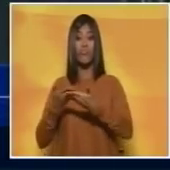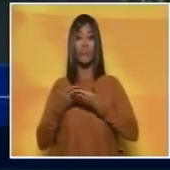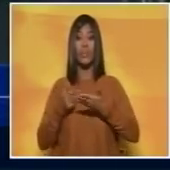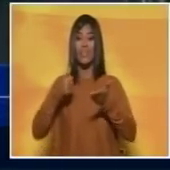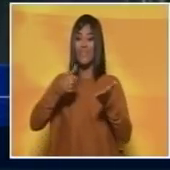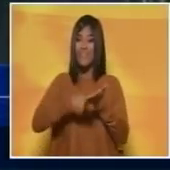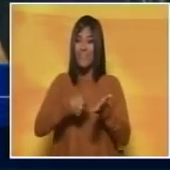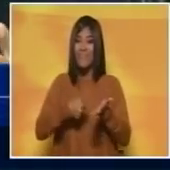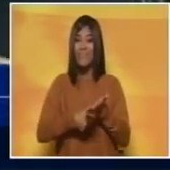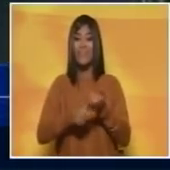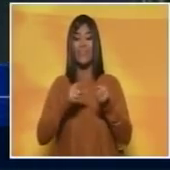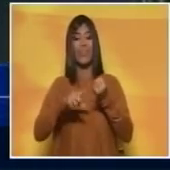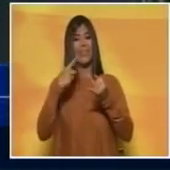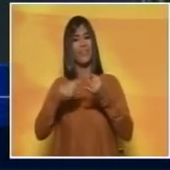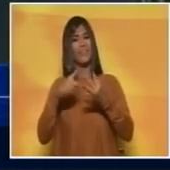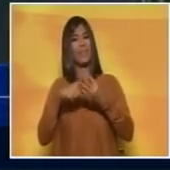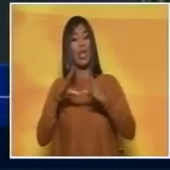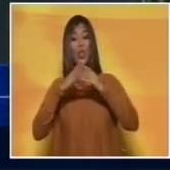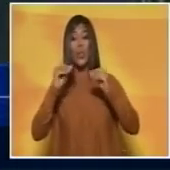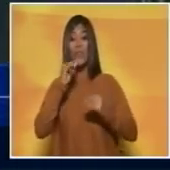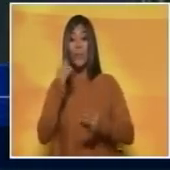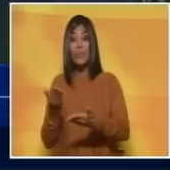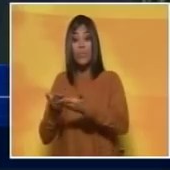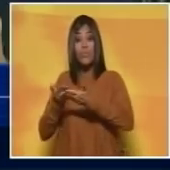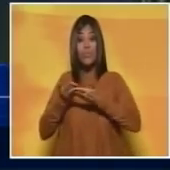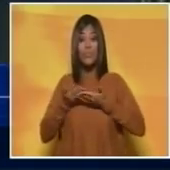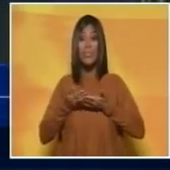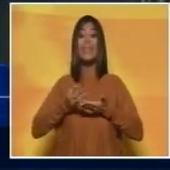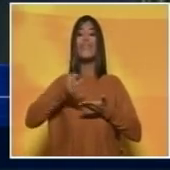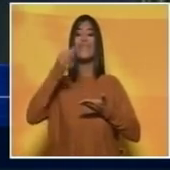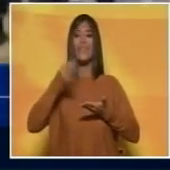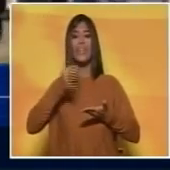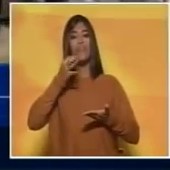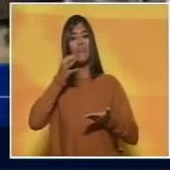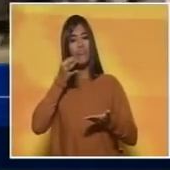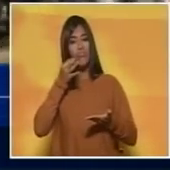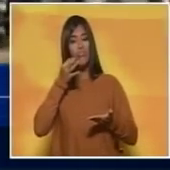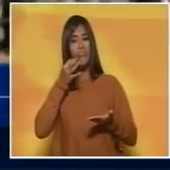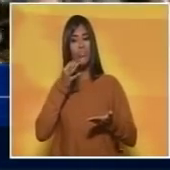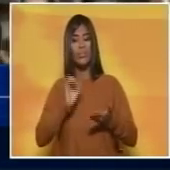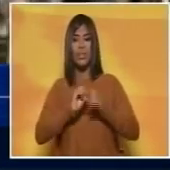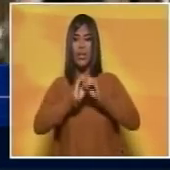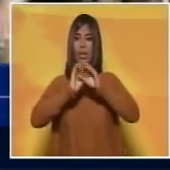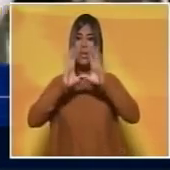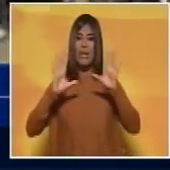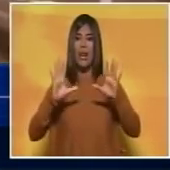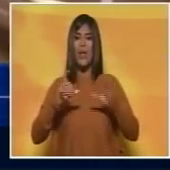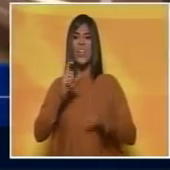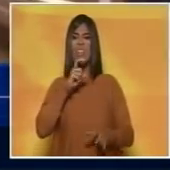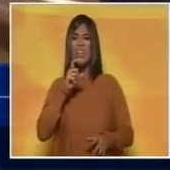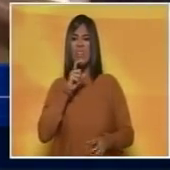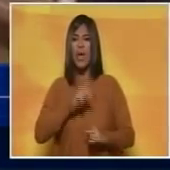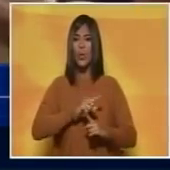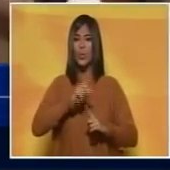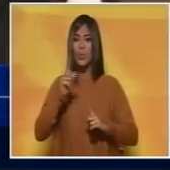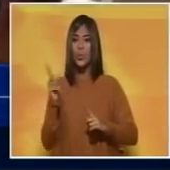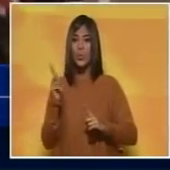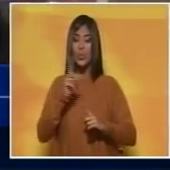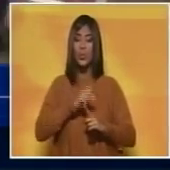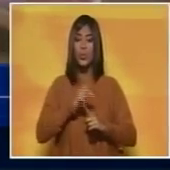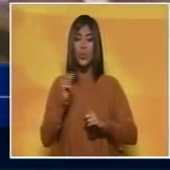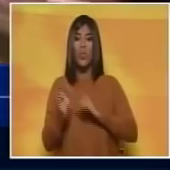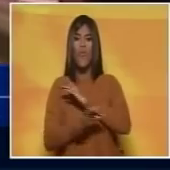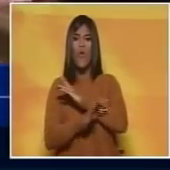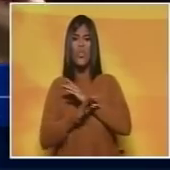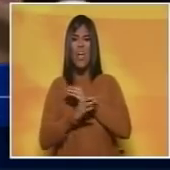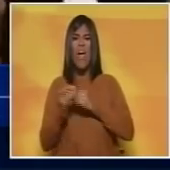huellas digitales, toda esa información para tener la certeza y tener la precisión de quiénes están pasando y cuál es la actividad